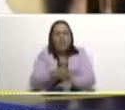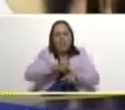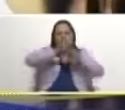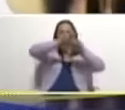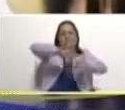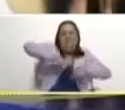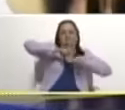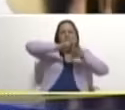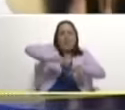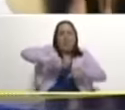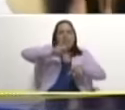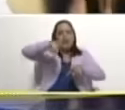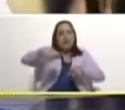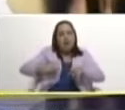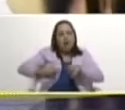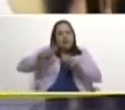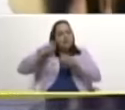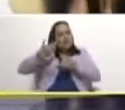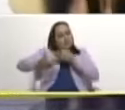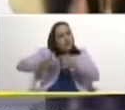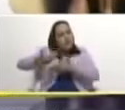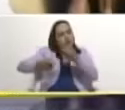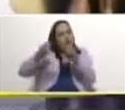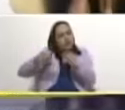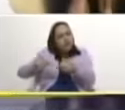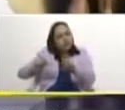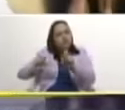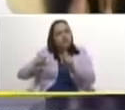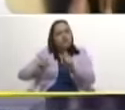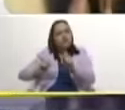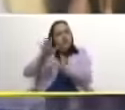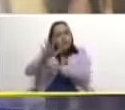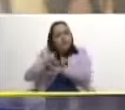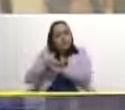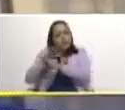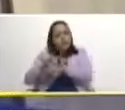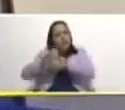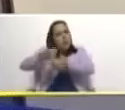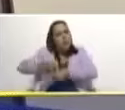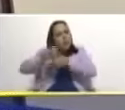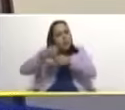fieros que puedan llegar. Fama mundial.